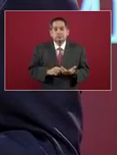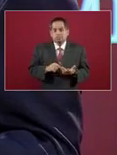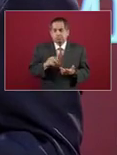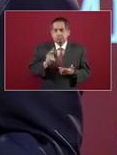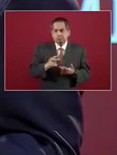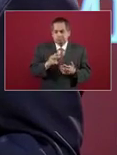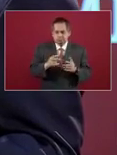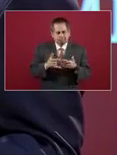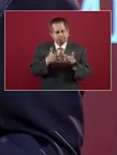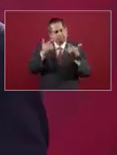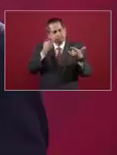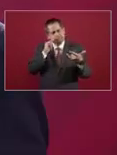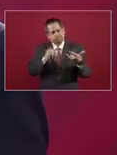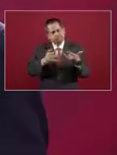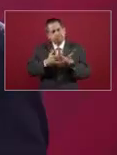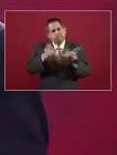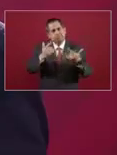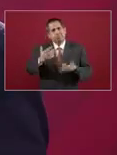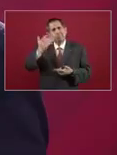recrear nuestra historia?